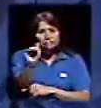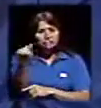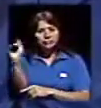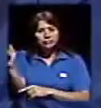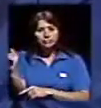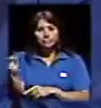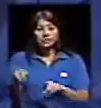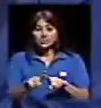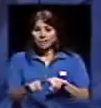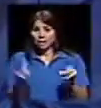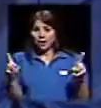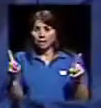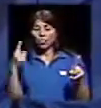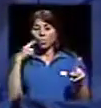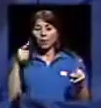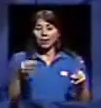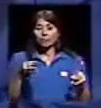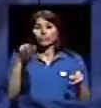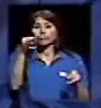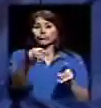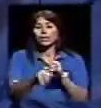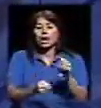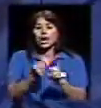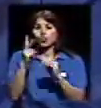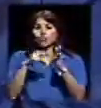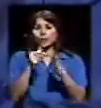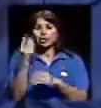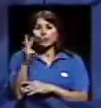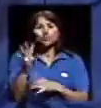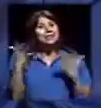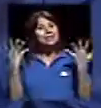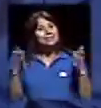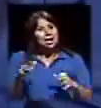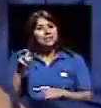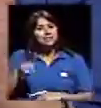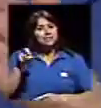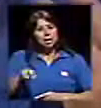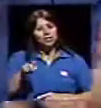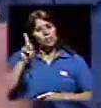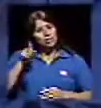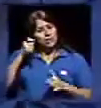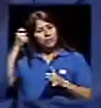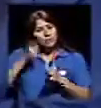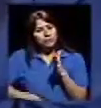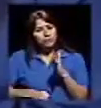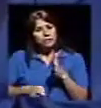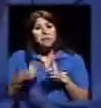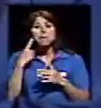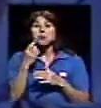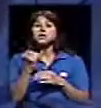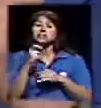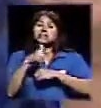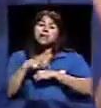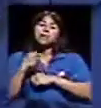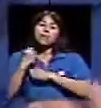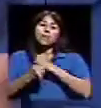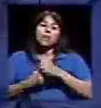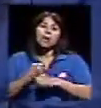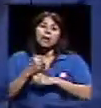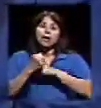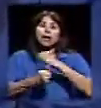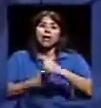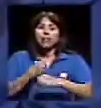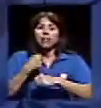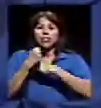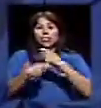para este 2014 ya es urgente que se tomen medidas, porque si pasan los años y lo que existe es inacción